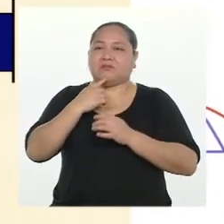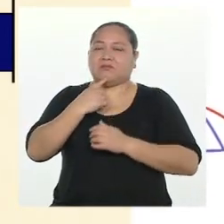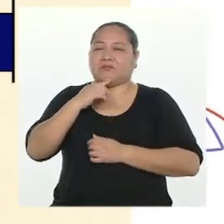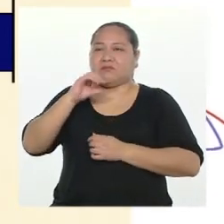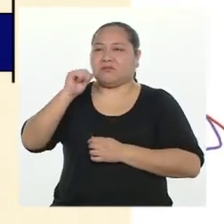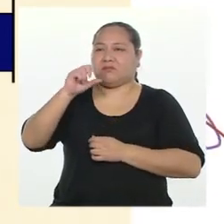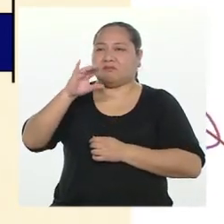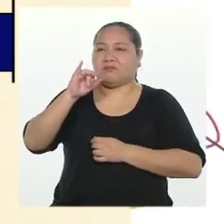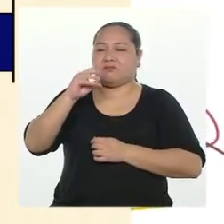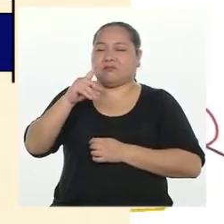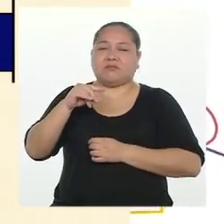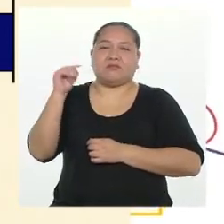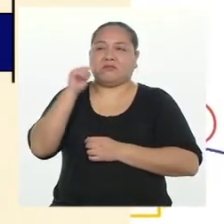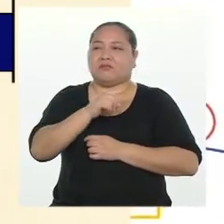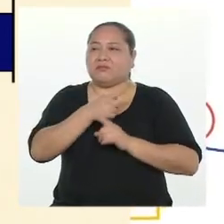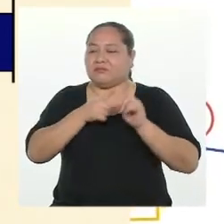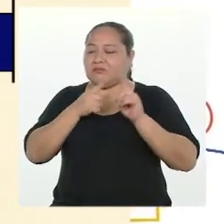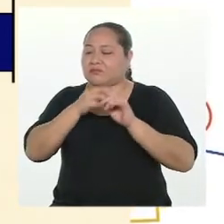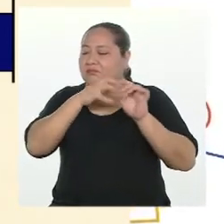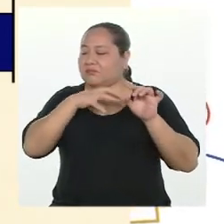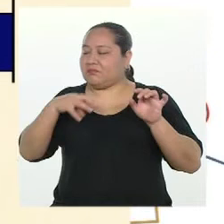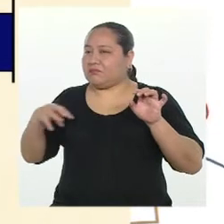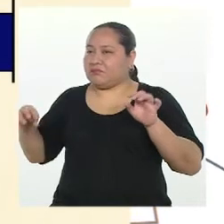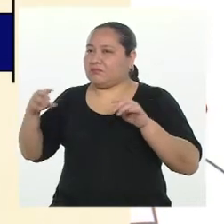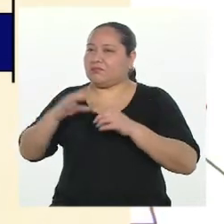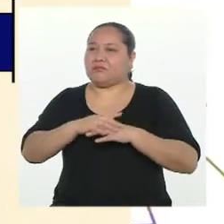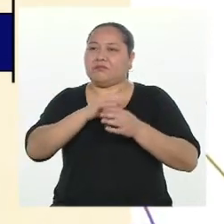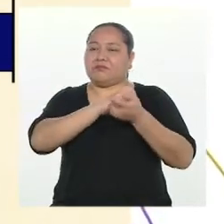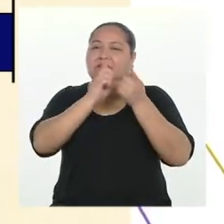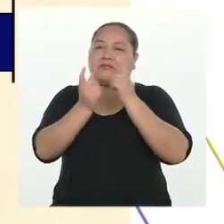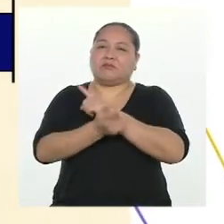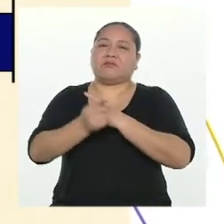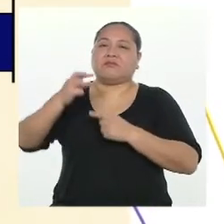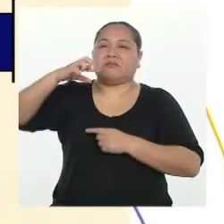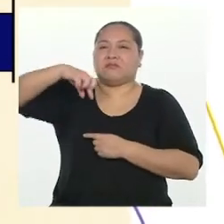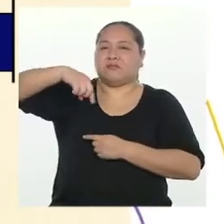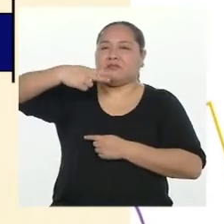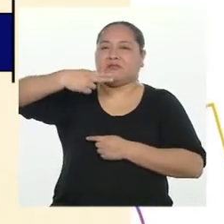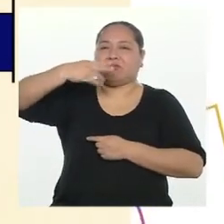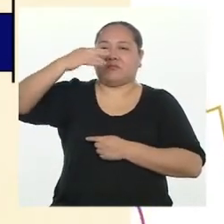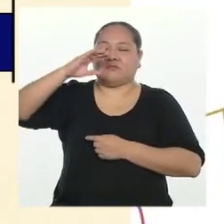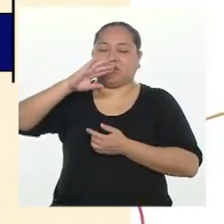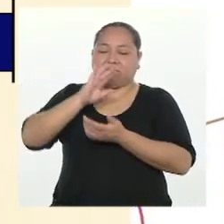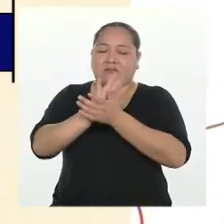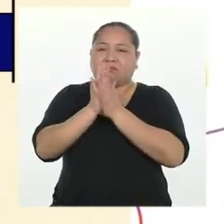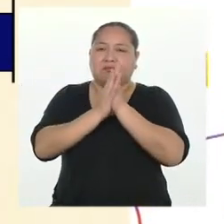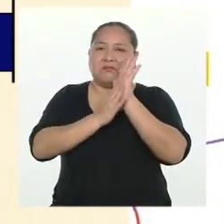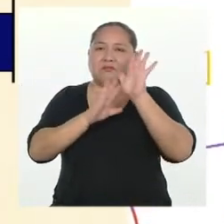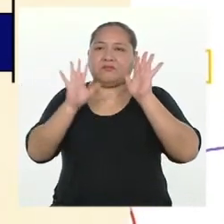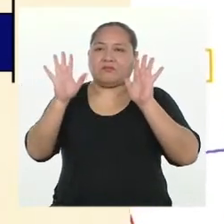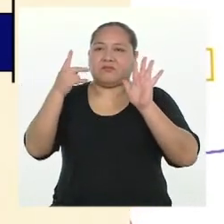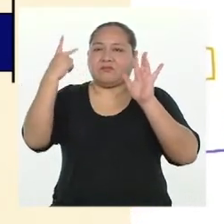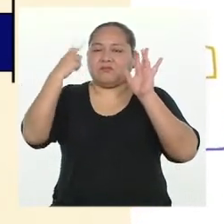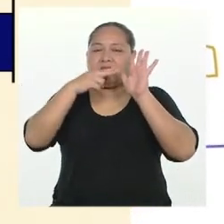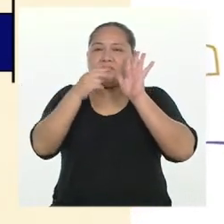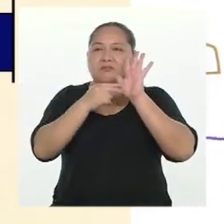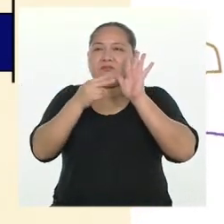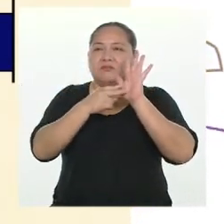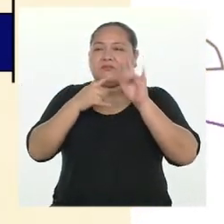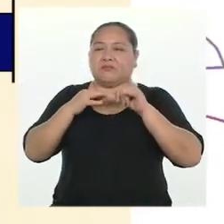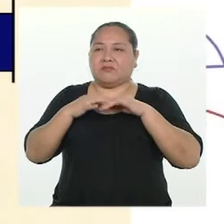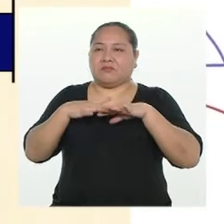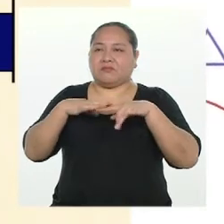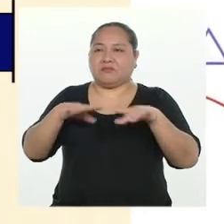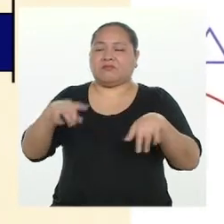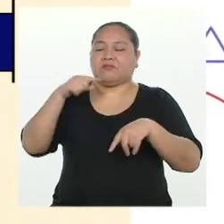al variar los diferentes tipos de sustancias, hemos variado de pH en nuestras manos y por eso observamos que la propagación de las bacterias en